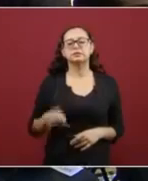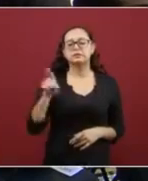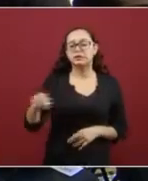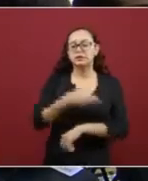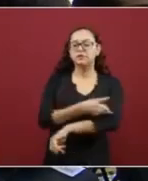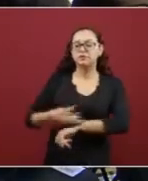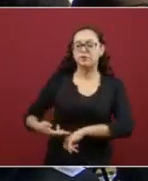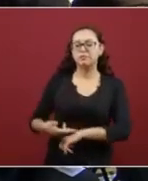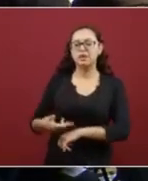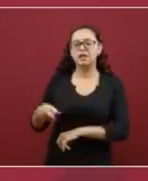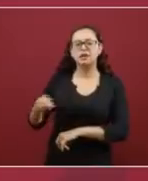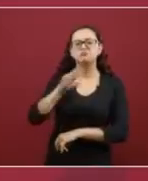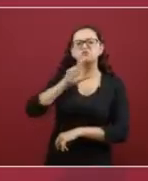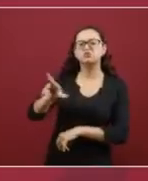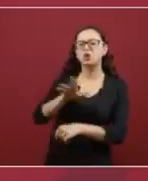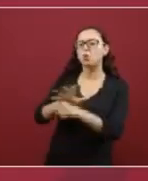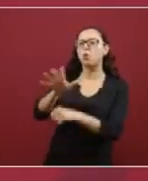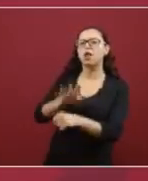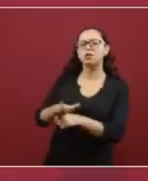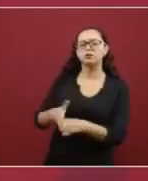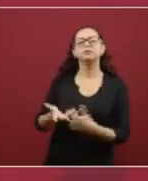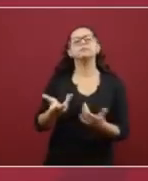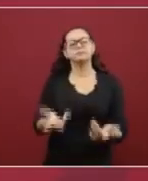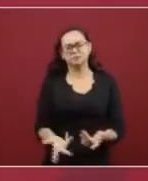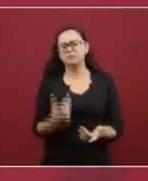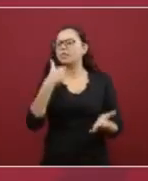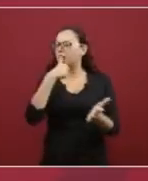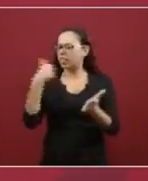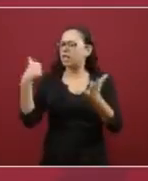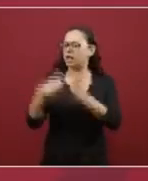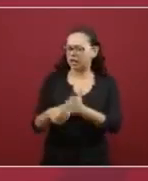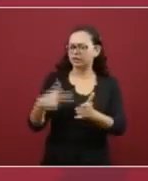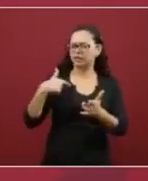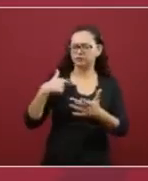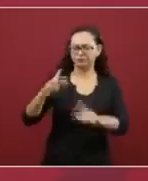a leer su carta, ¿sí? Y que